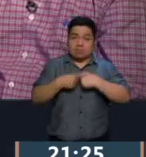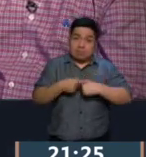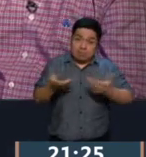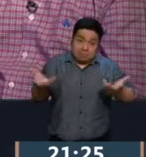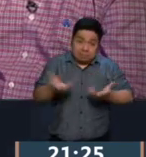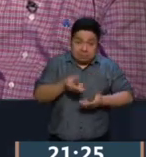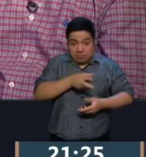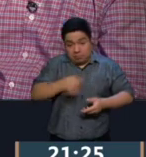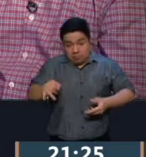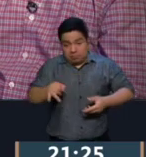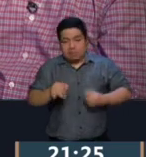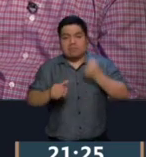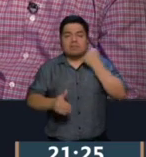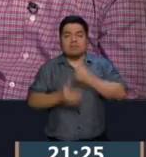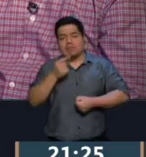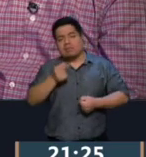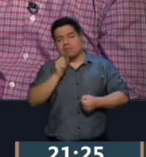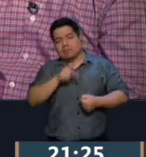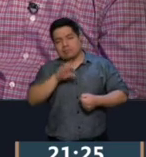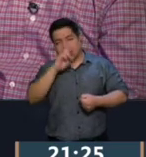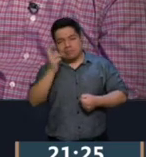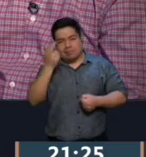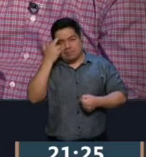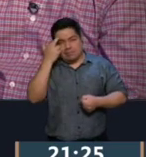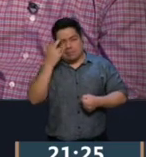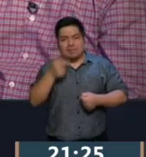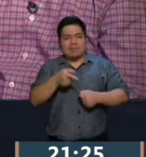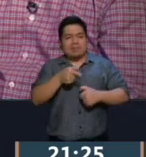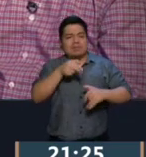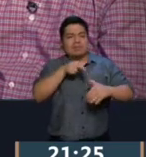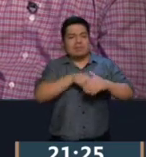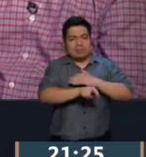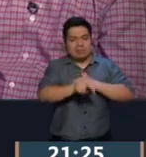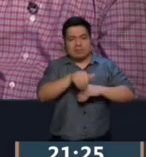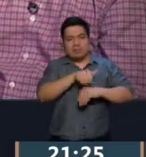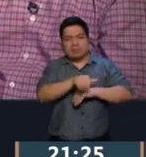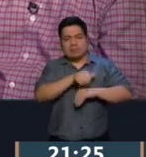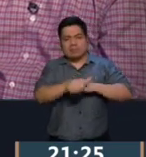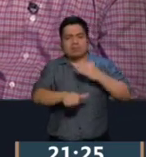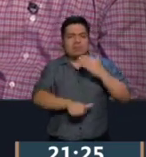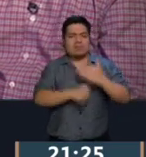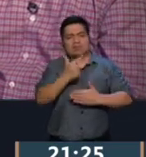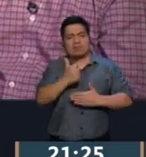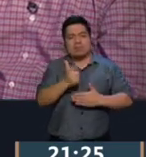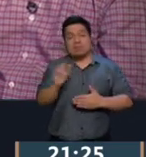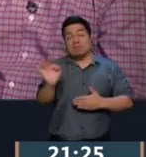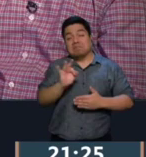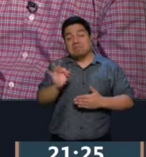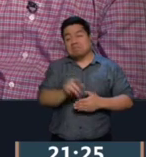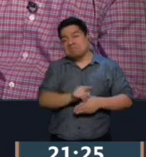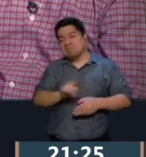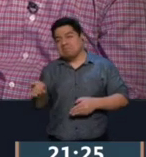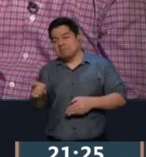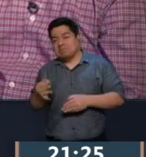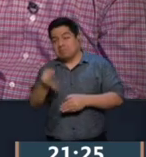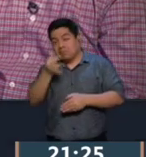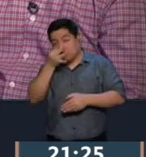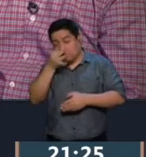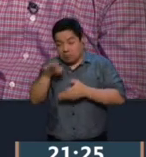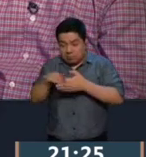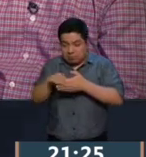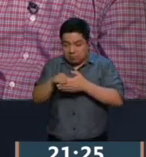similar, porque lo mismo insinuaron con el tema de la línea 12. Cuando se cayó dijeron, en una de esas fue la oposición porque estamos a un mes de la elección.